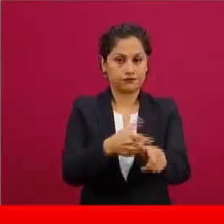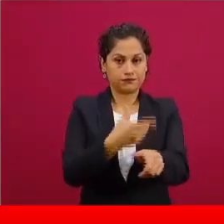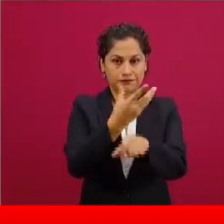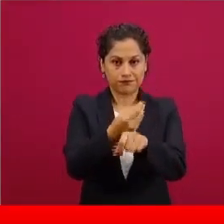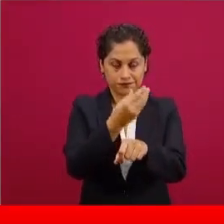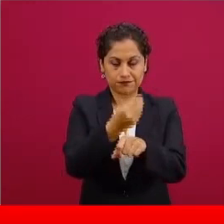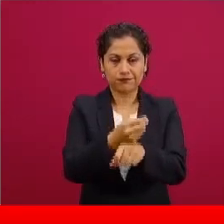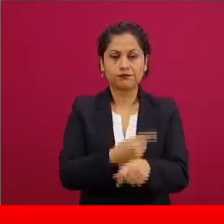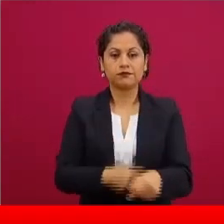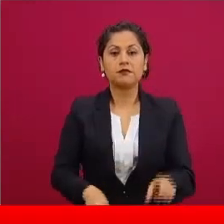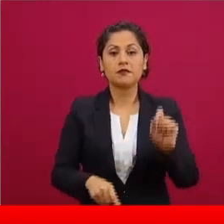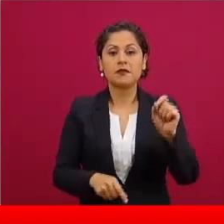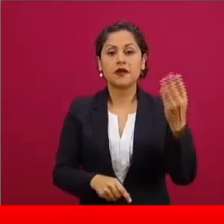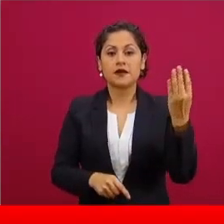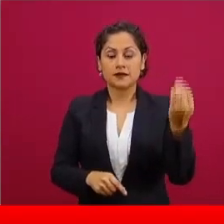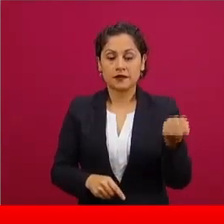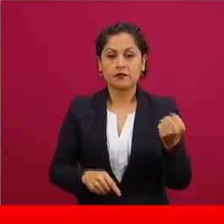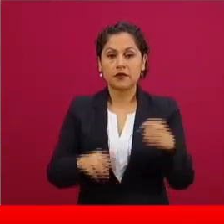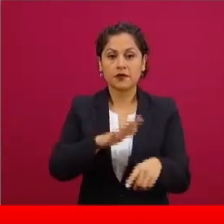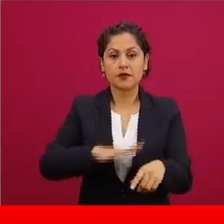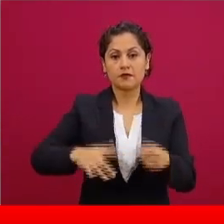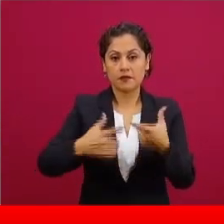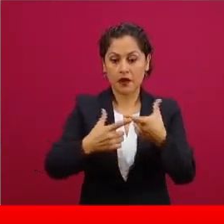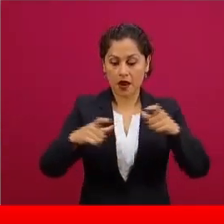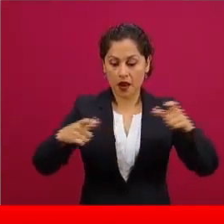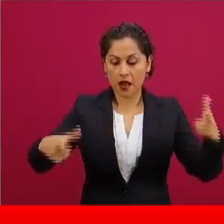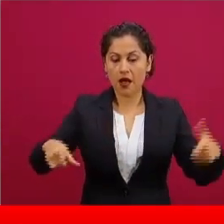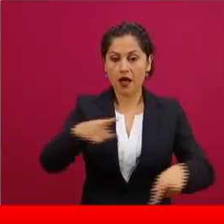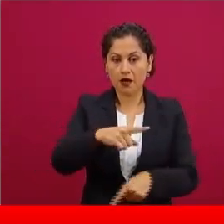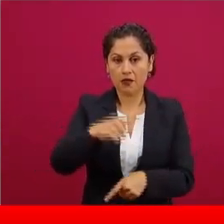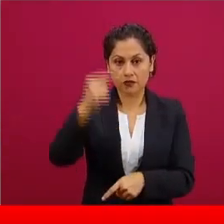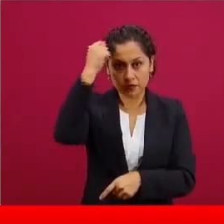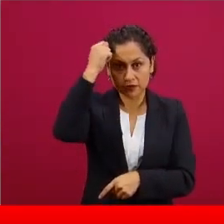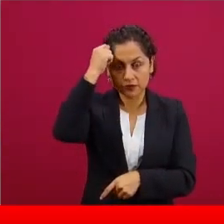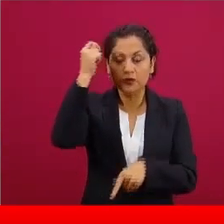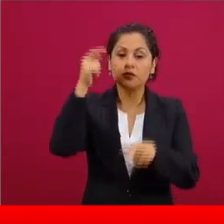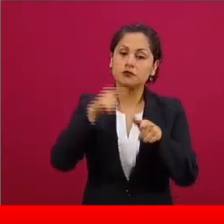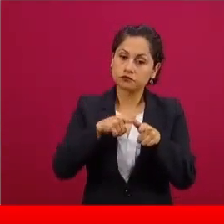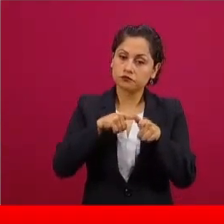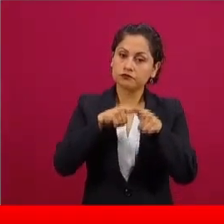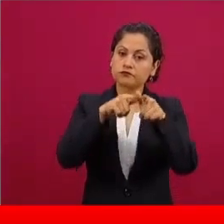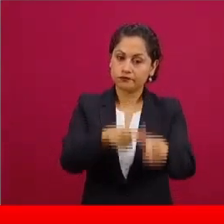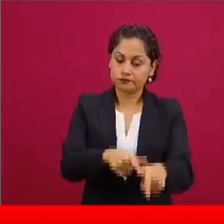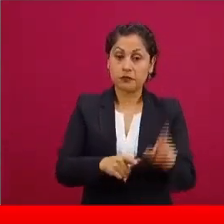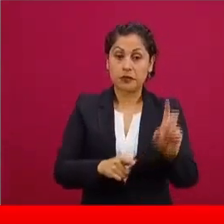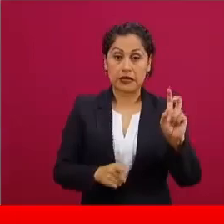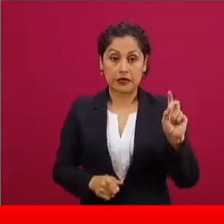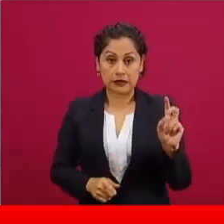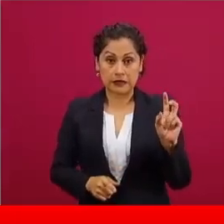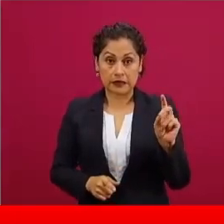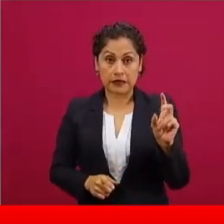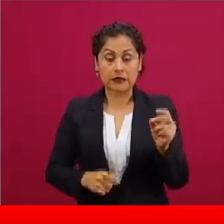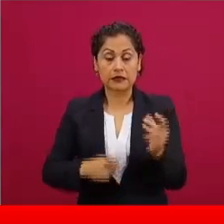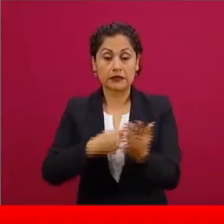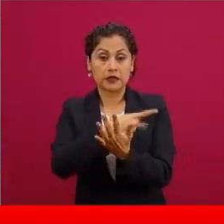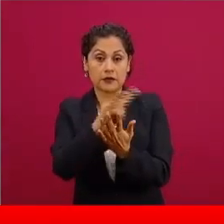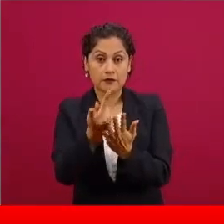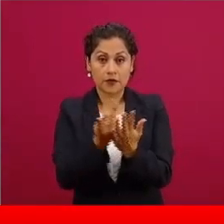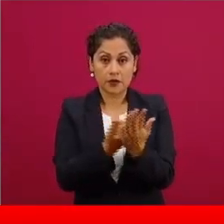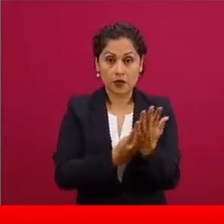lago de texcoco 30 programa de mejoramiento